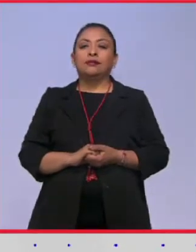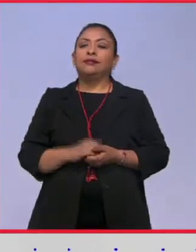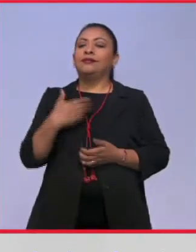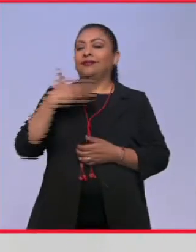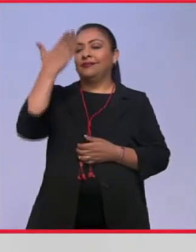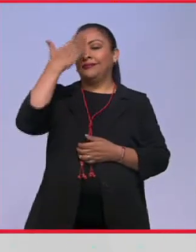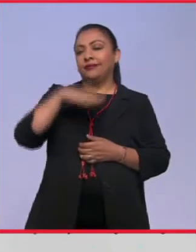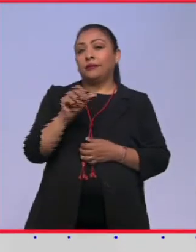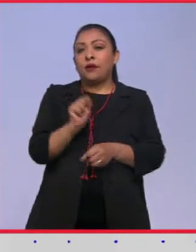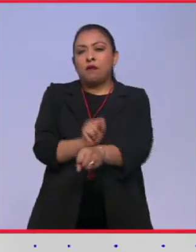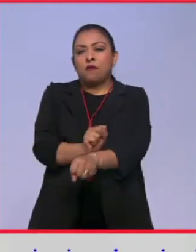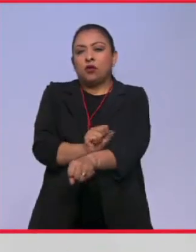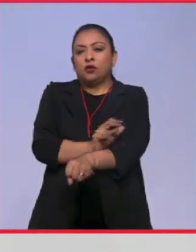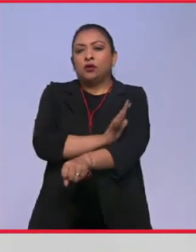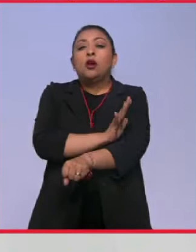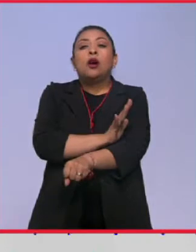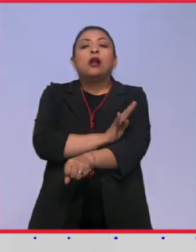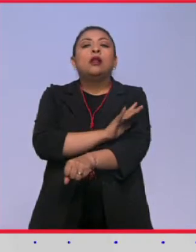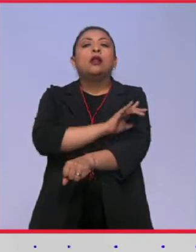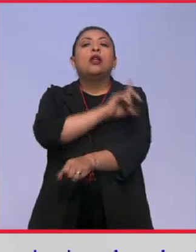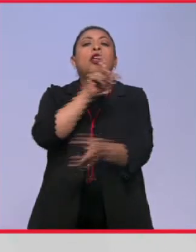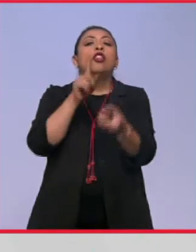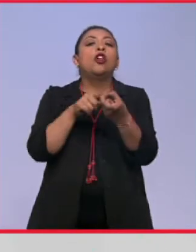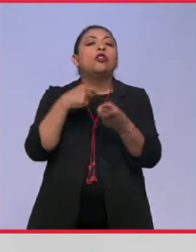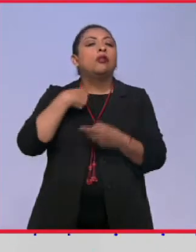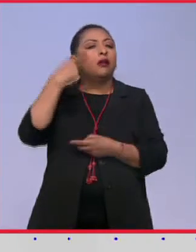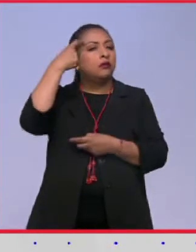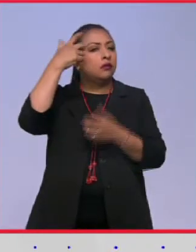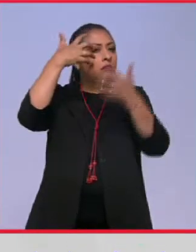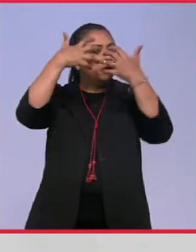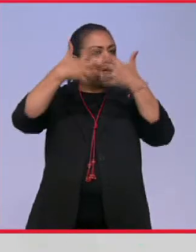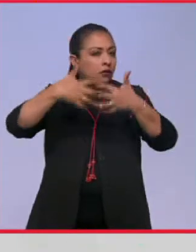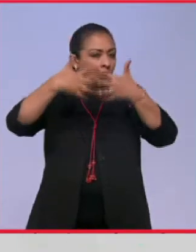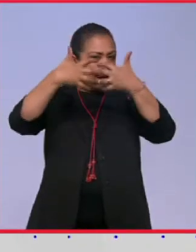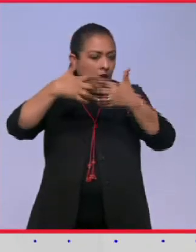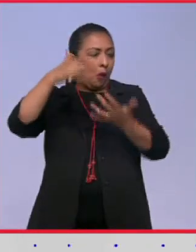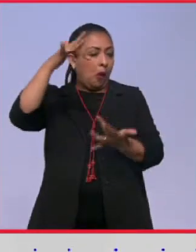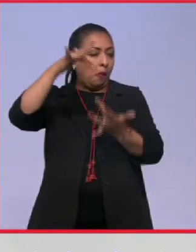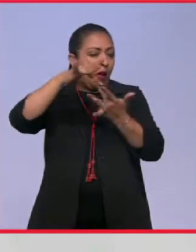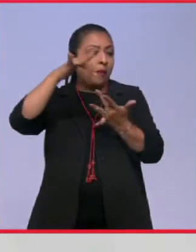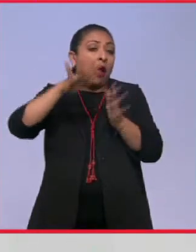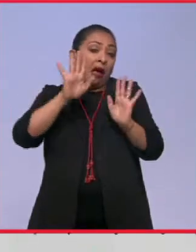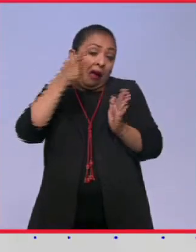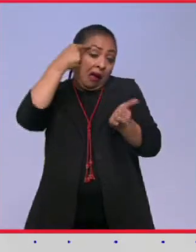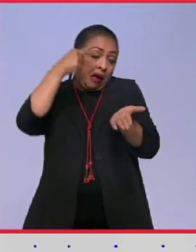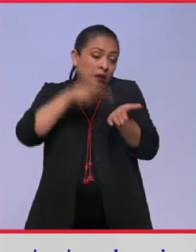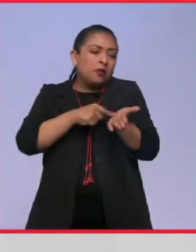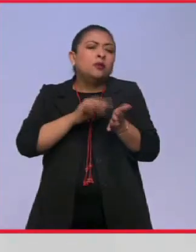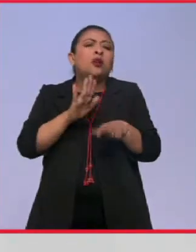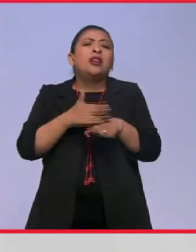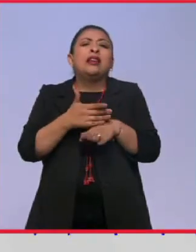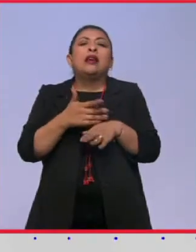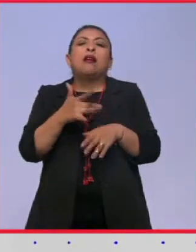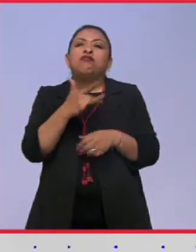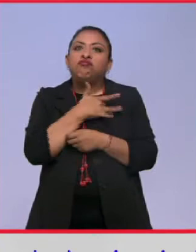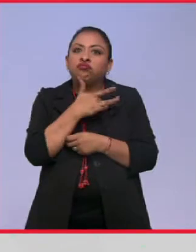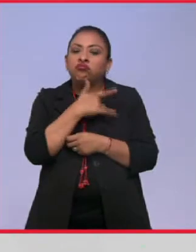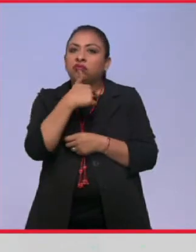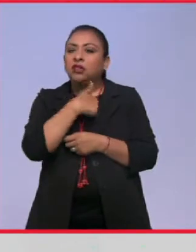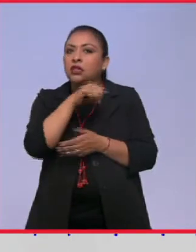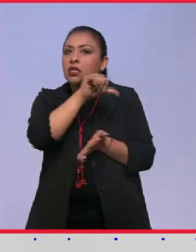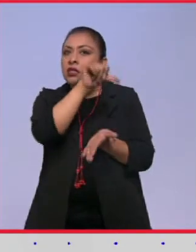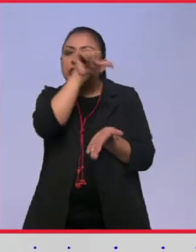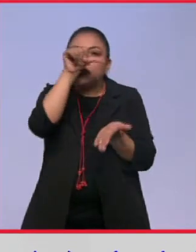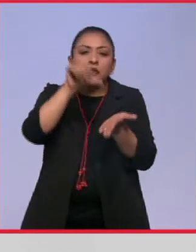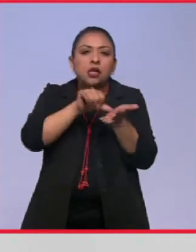Sabemos que las emociones provienen del cerebro, bueno, eso es lo que creemos. Sin embargo, ¿por qué seguimos insistiendo en el corazón como el centro